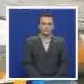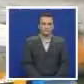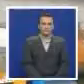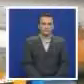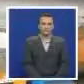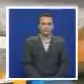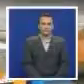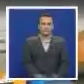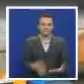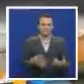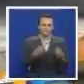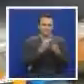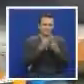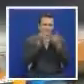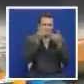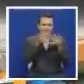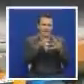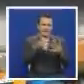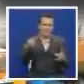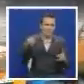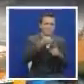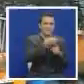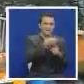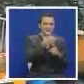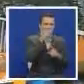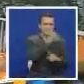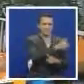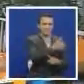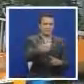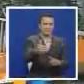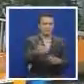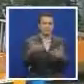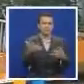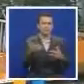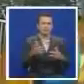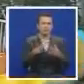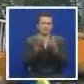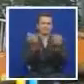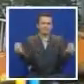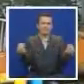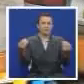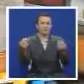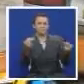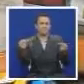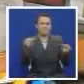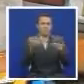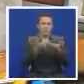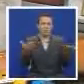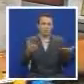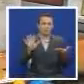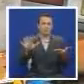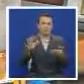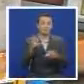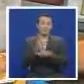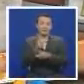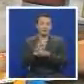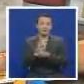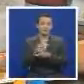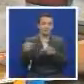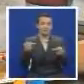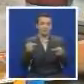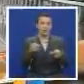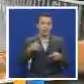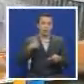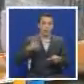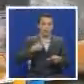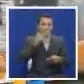Violencia contra los menores. Un menor resultó muerto en un nuevo ataque atribuido a la guerra territorial entre pandillas juveniles. El autor